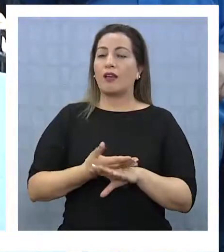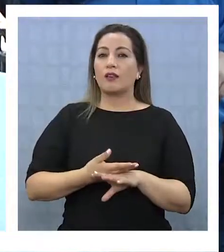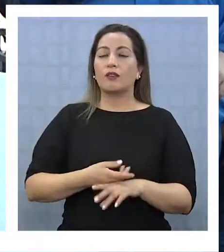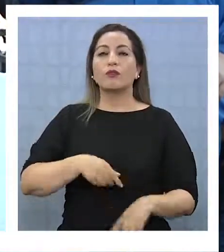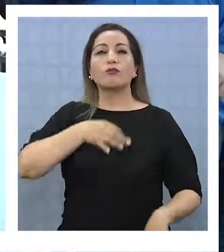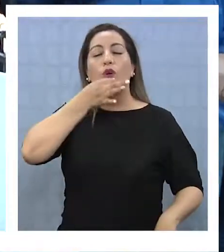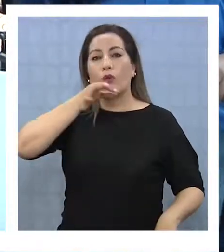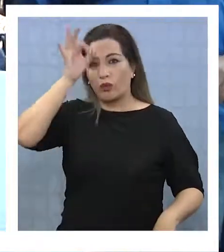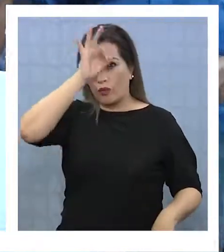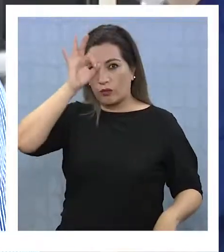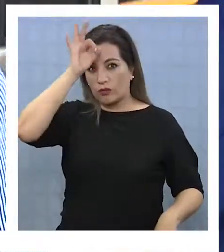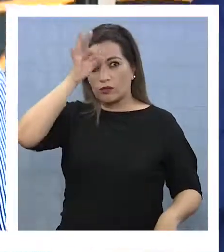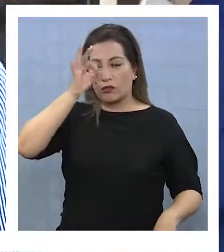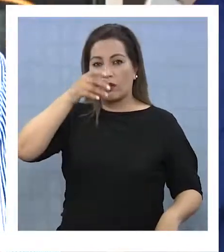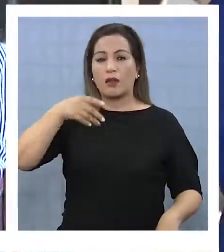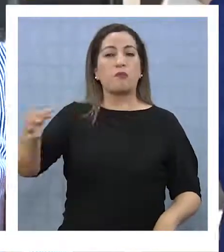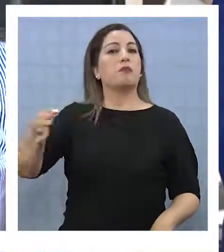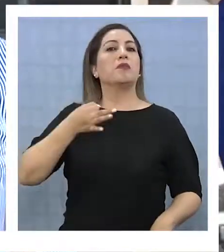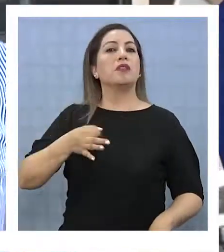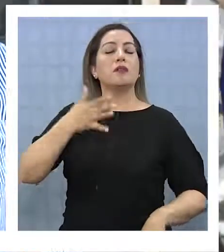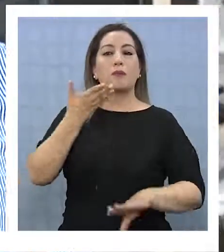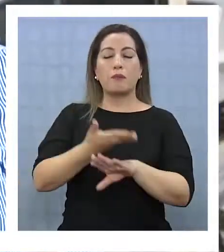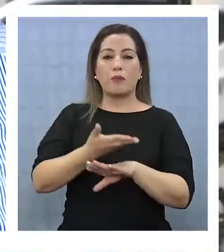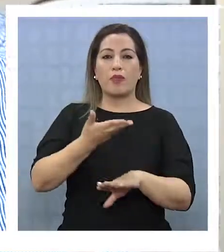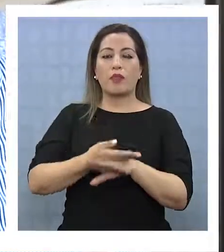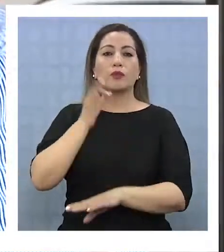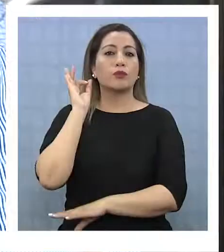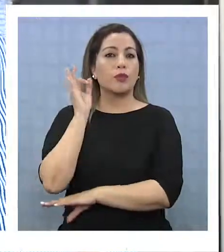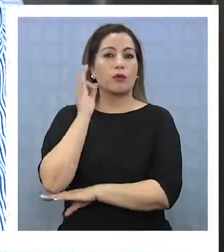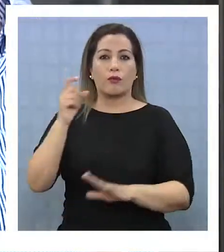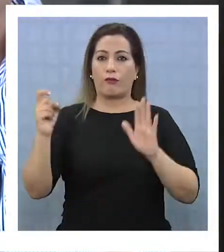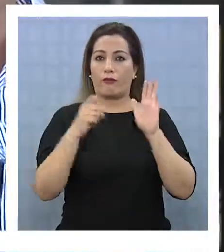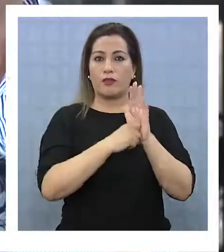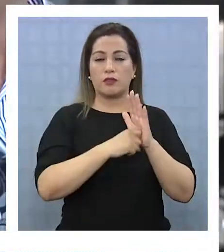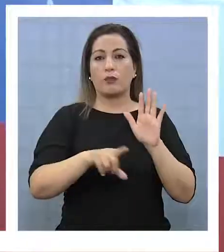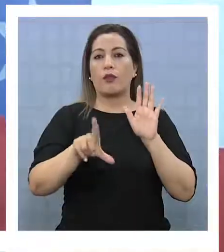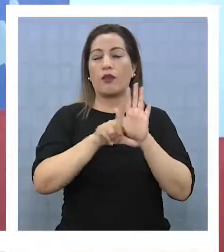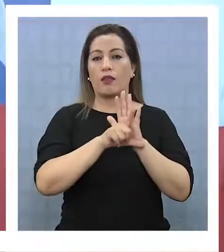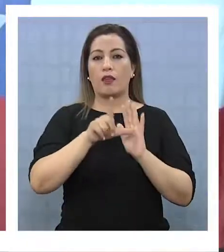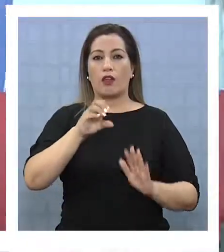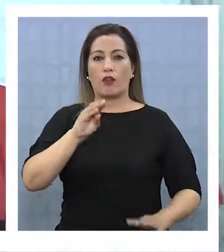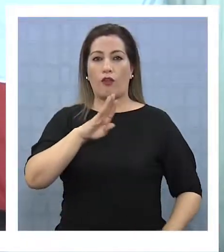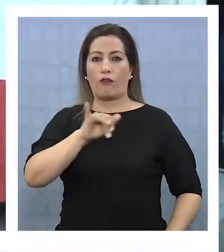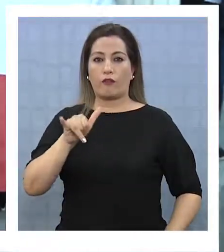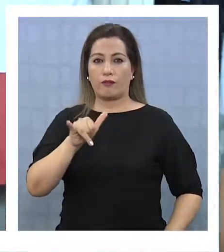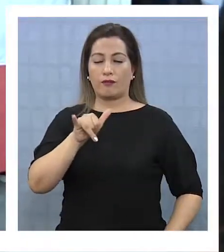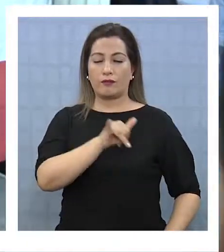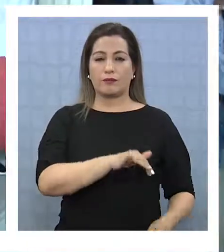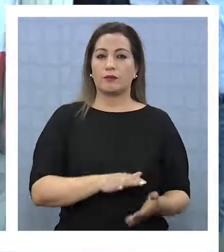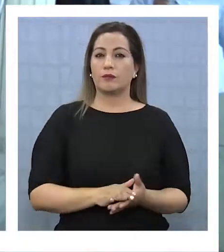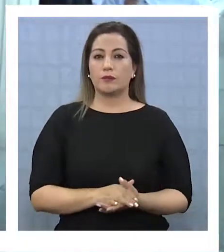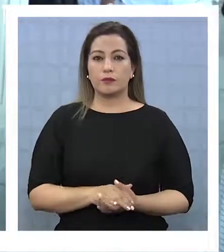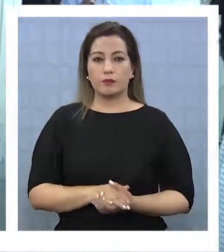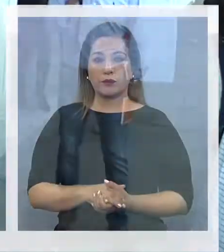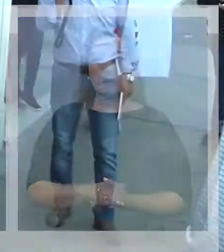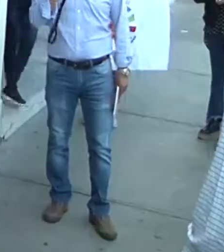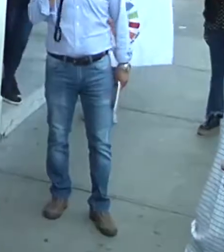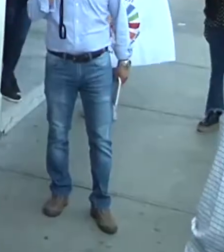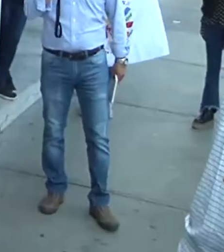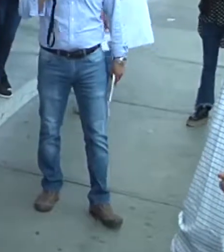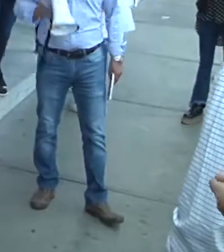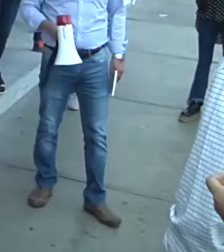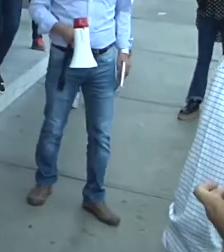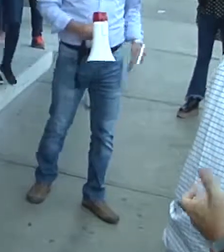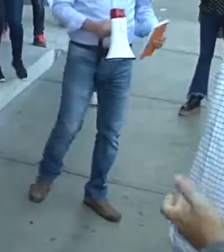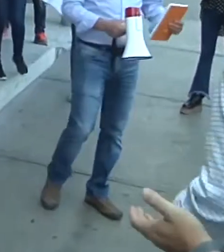Contraloría y se indicó que había que solicitar a audiencia por ley de lobby. ¡Fusionarios públicos de